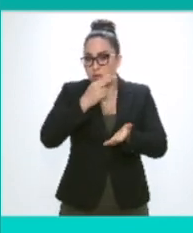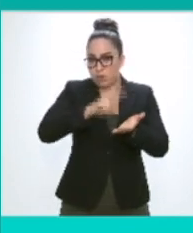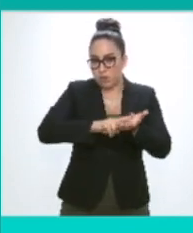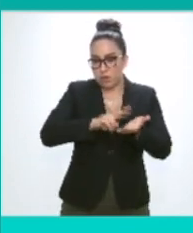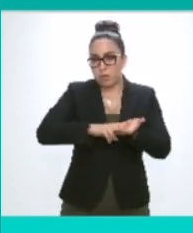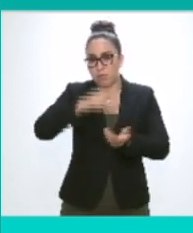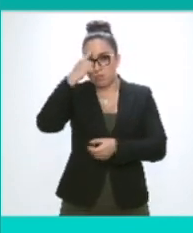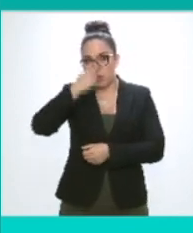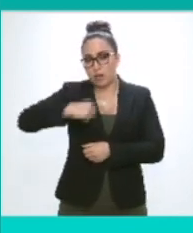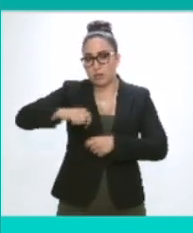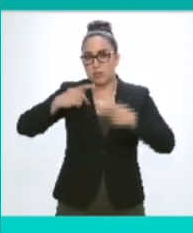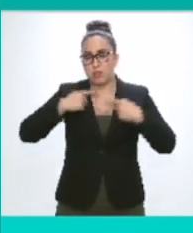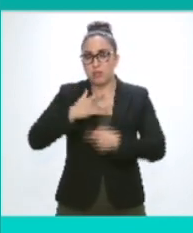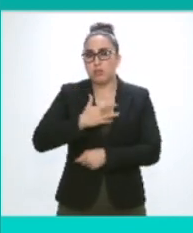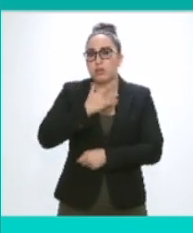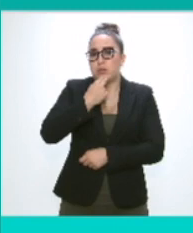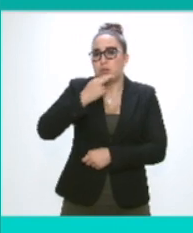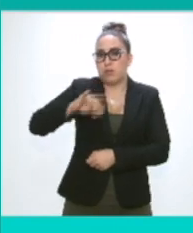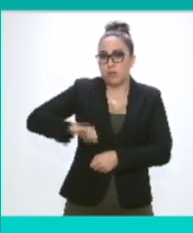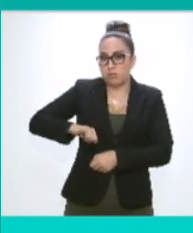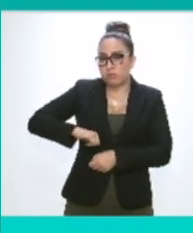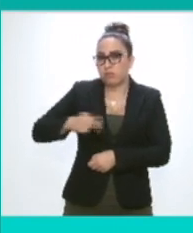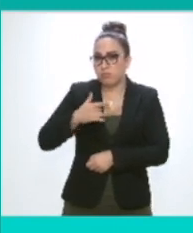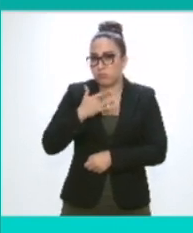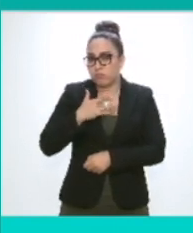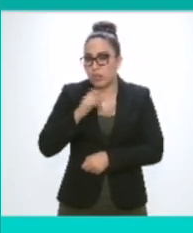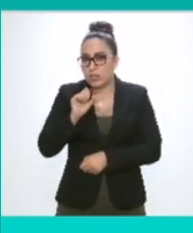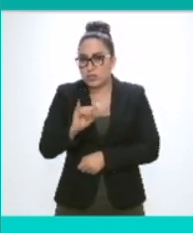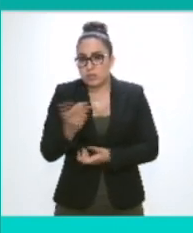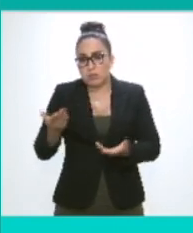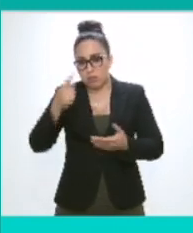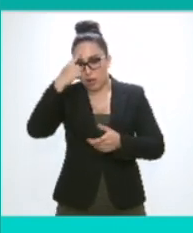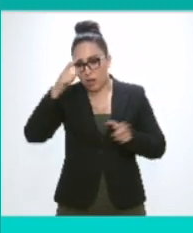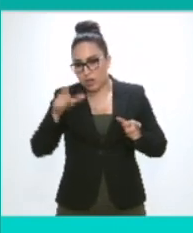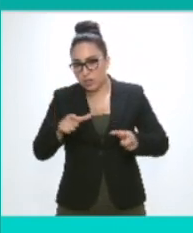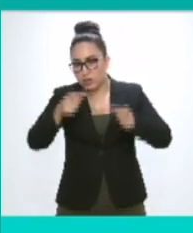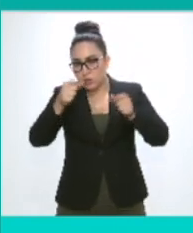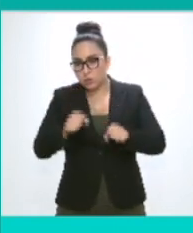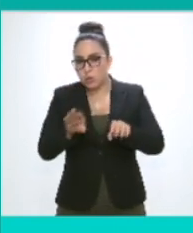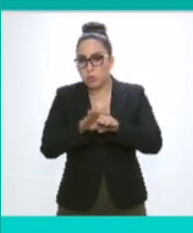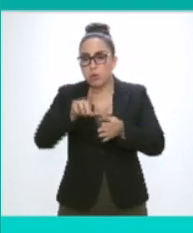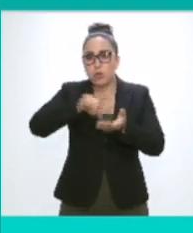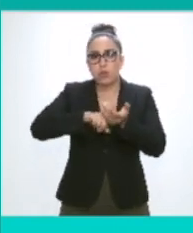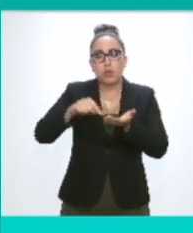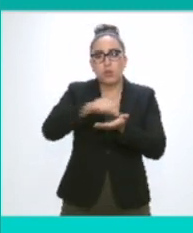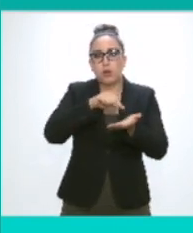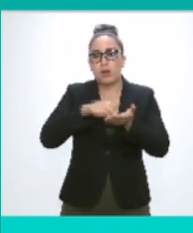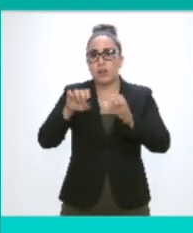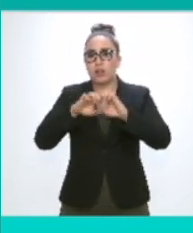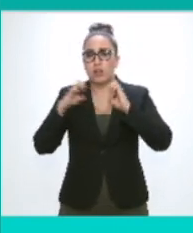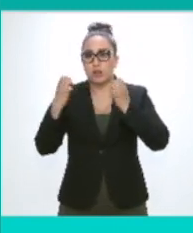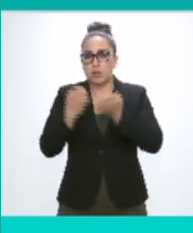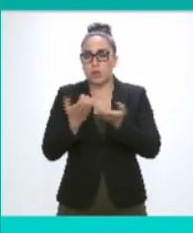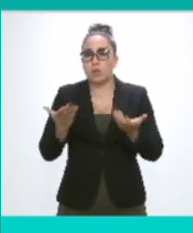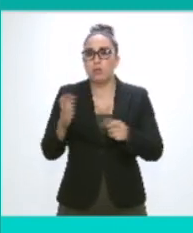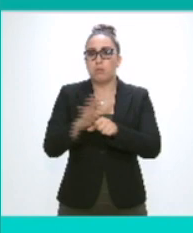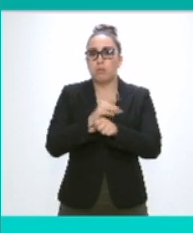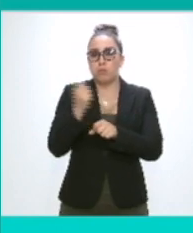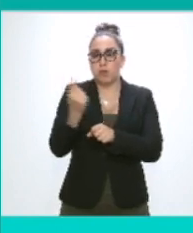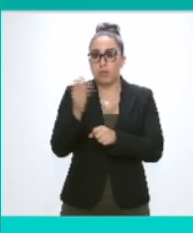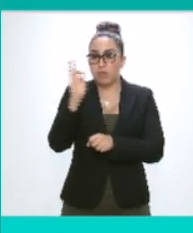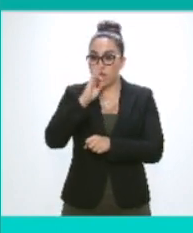resulta de interés público porque se trata de asuntos de seguridad pública en razón de que cualquier esfuerzo